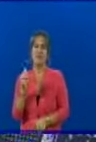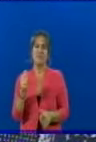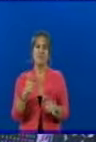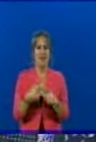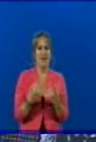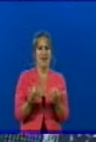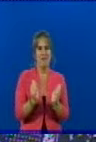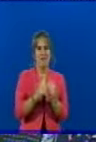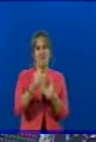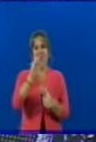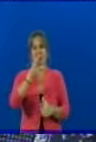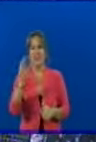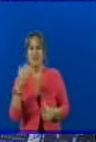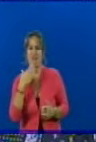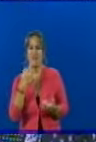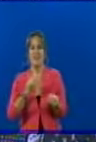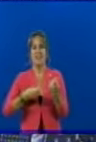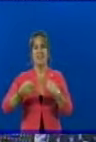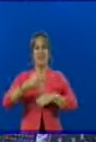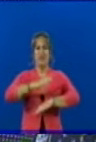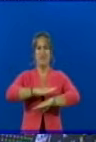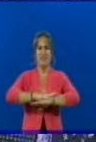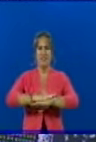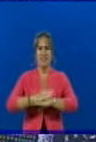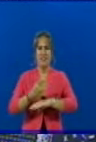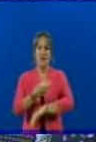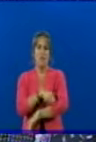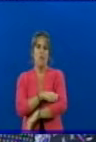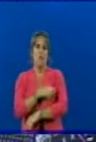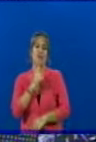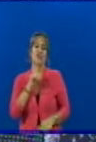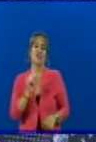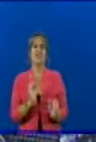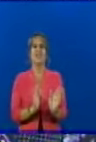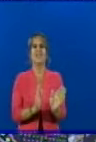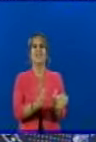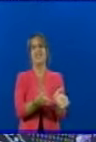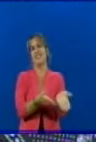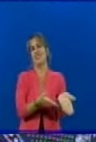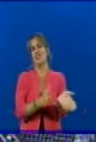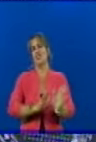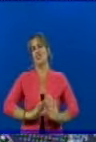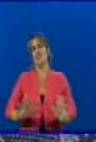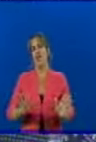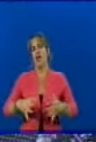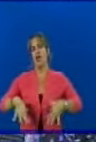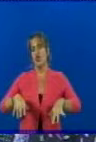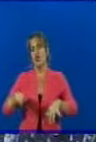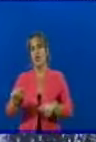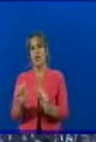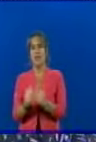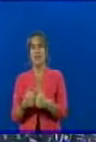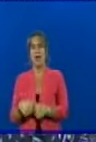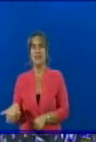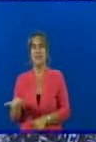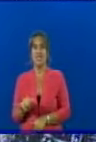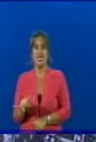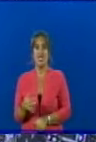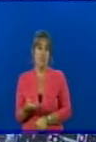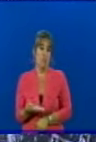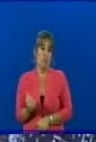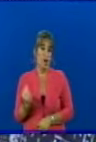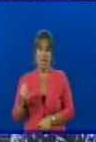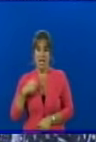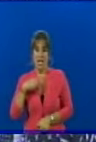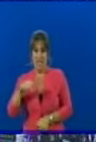hablen bien de la dependiente, que hablen de buen trato a la población. Creo que en ese sentido nosotros ya estaríamos en condiciones en esta panadería, igual que la de acá de